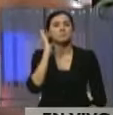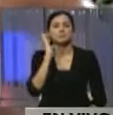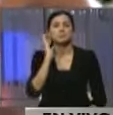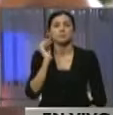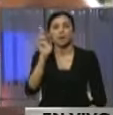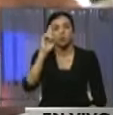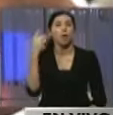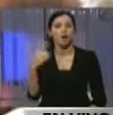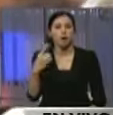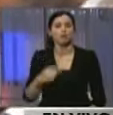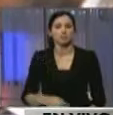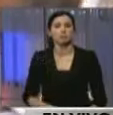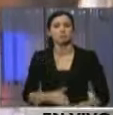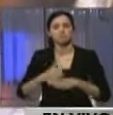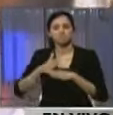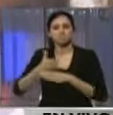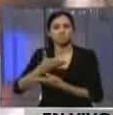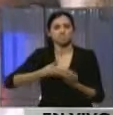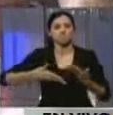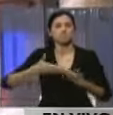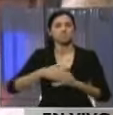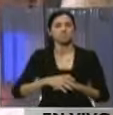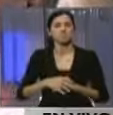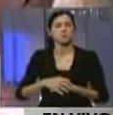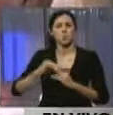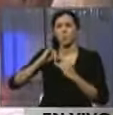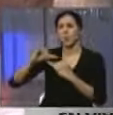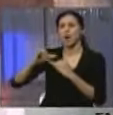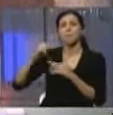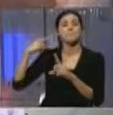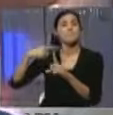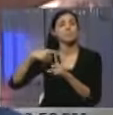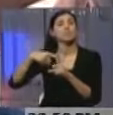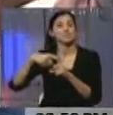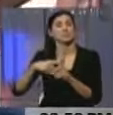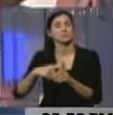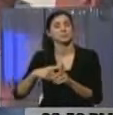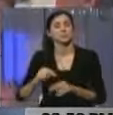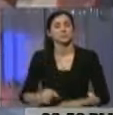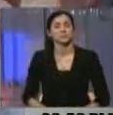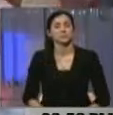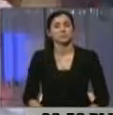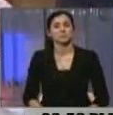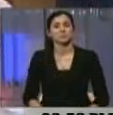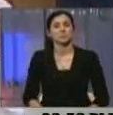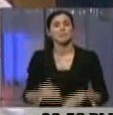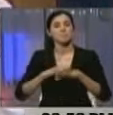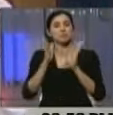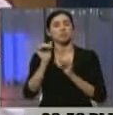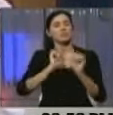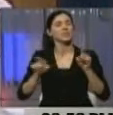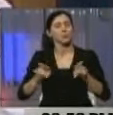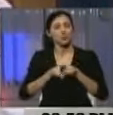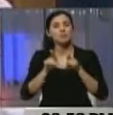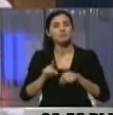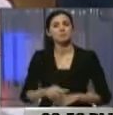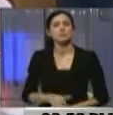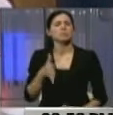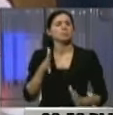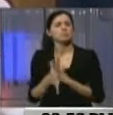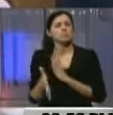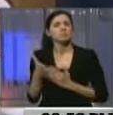de fondo para compartir su optimismo y el optimismo expresado por el general Padrino. Y eso tiene que